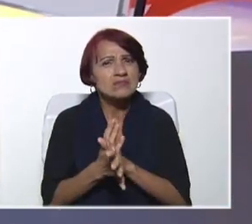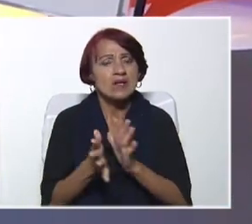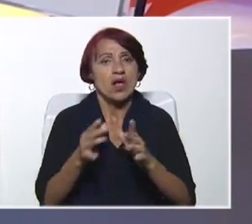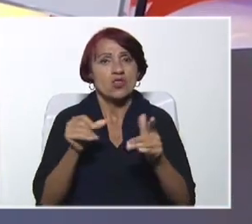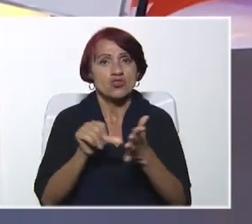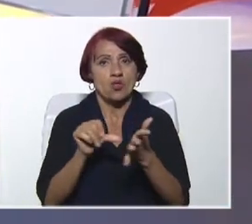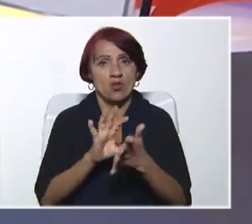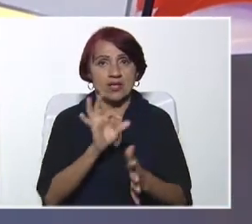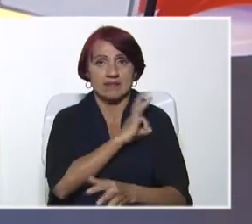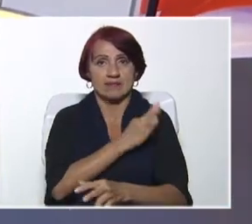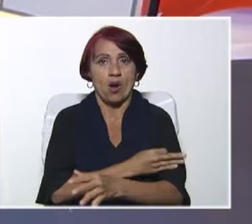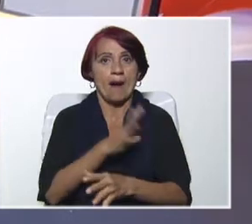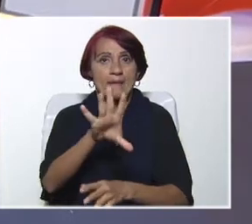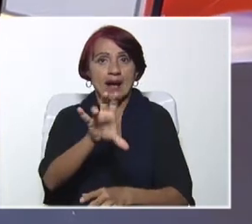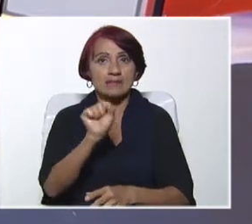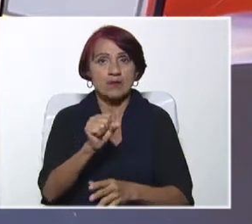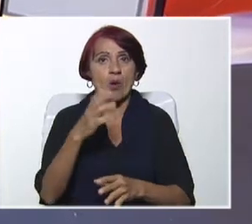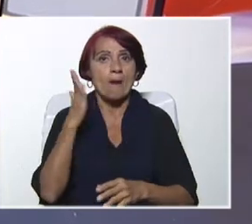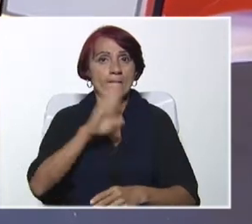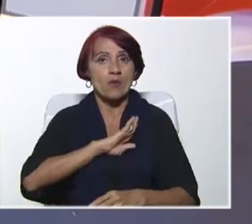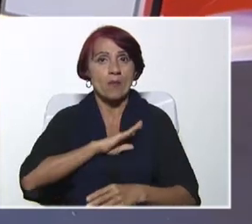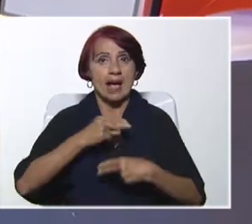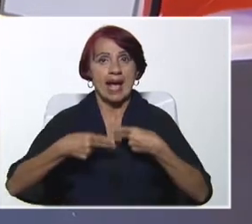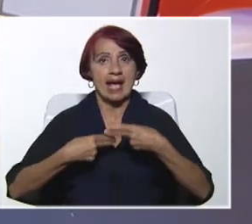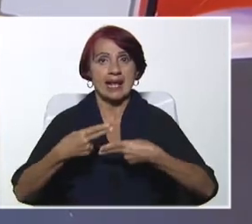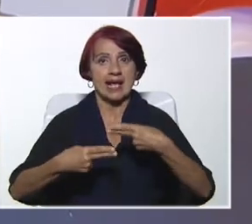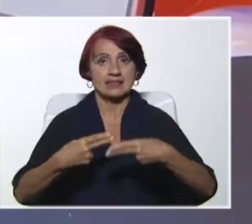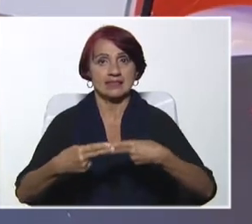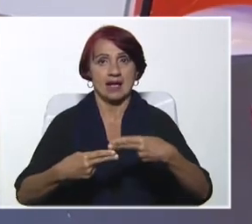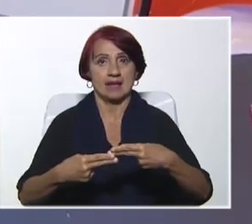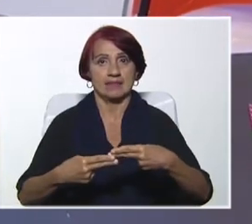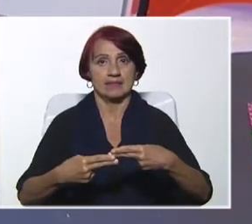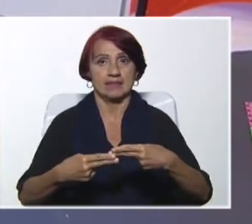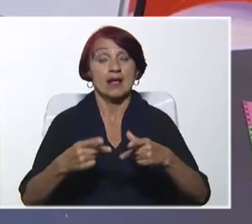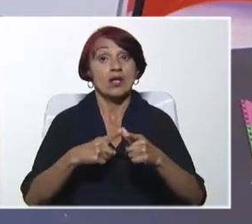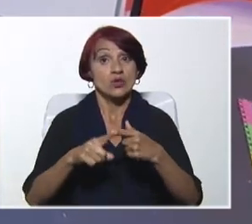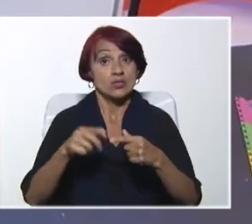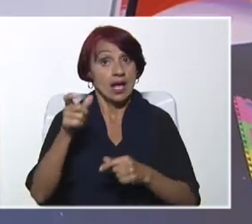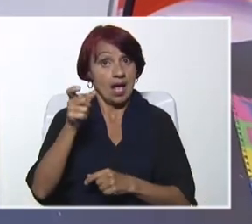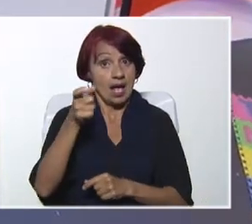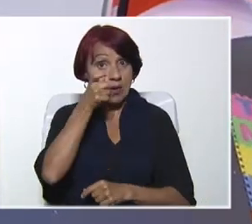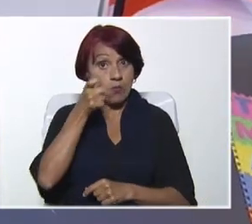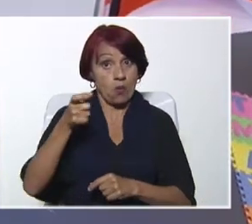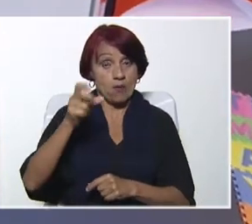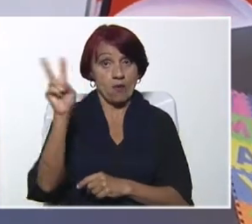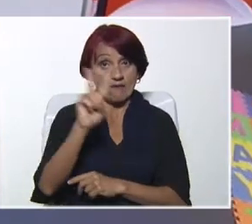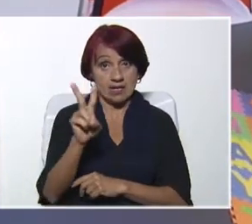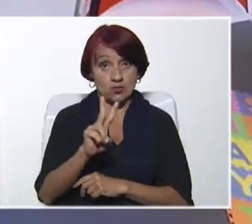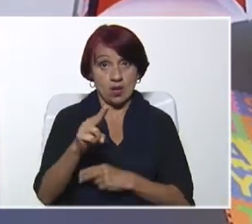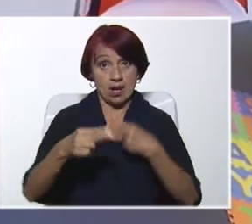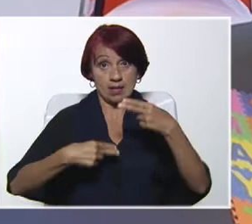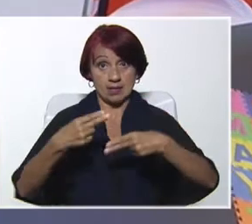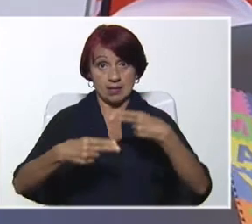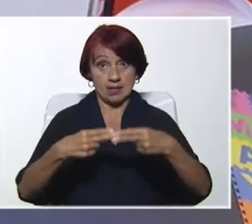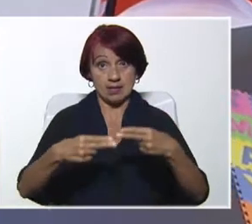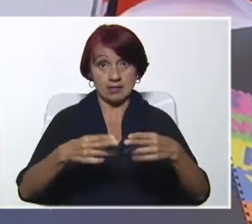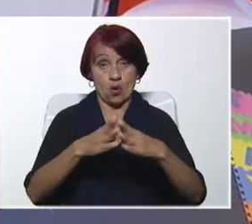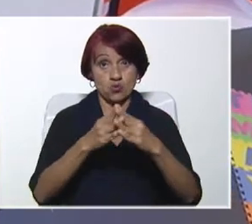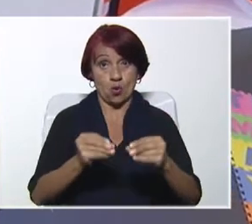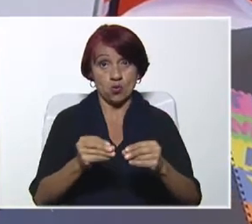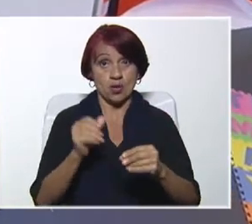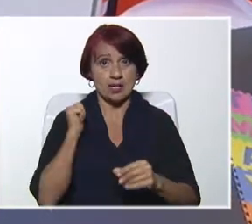puede adquirir a través de una herencia. El pueblo venezolano ha heredado a través del